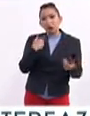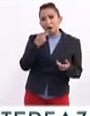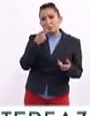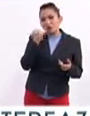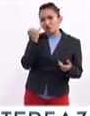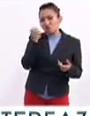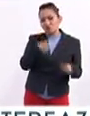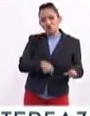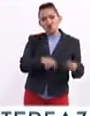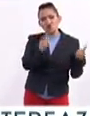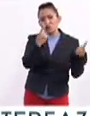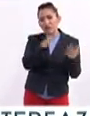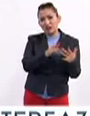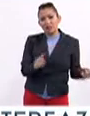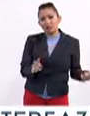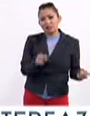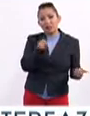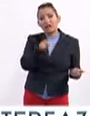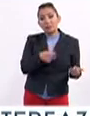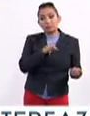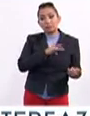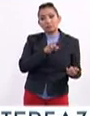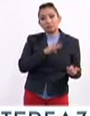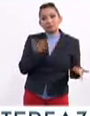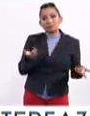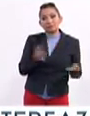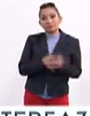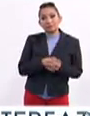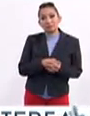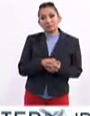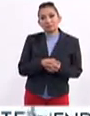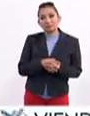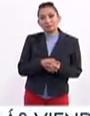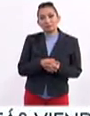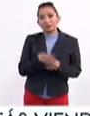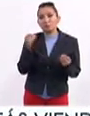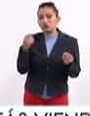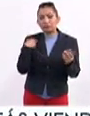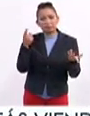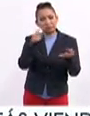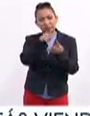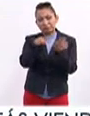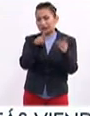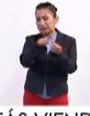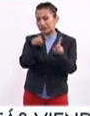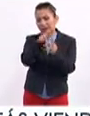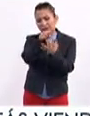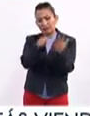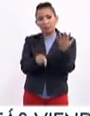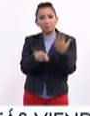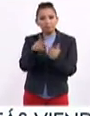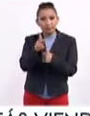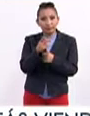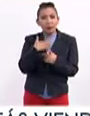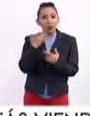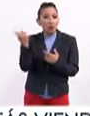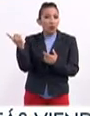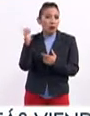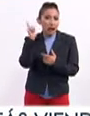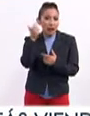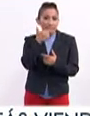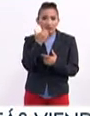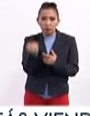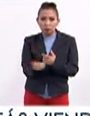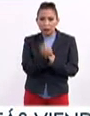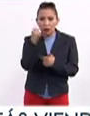esta lengua desde niño, el francés, pues, te da miedo. O sea, muchos matices, Gustavo. Pero bueno, te deseamos lo